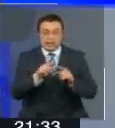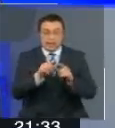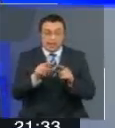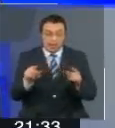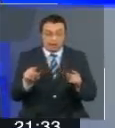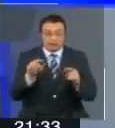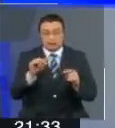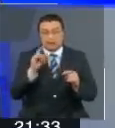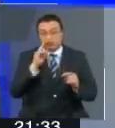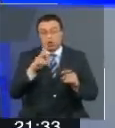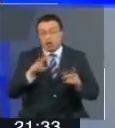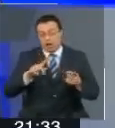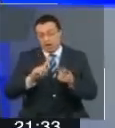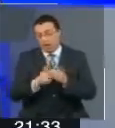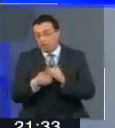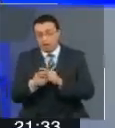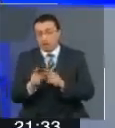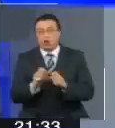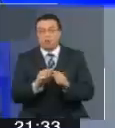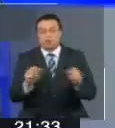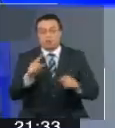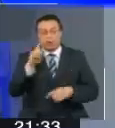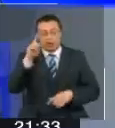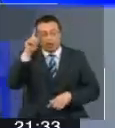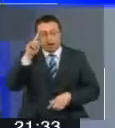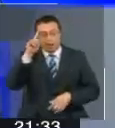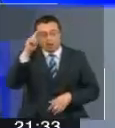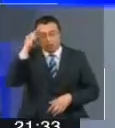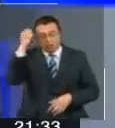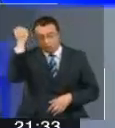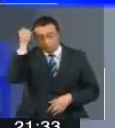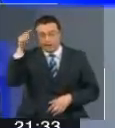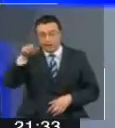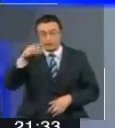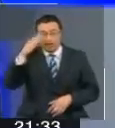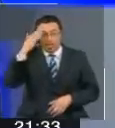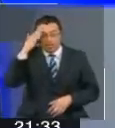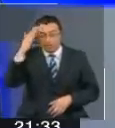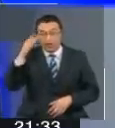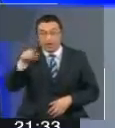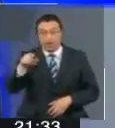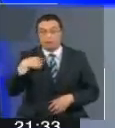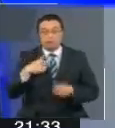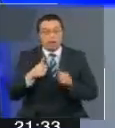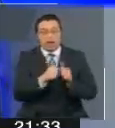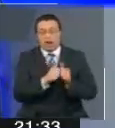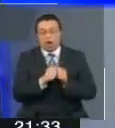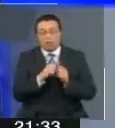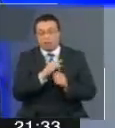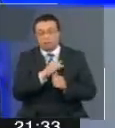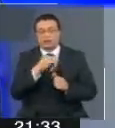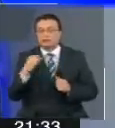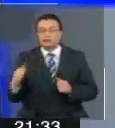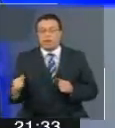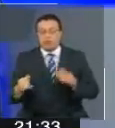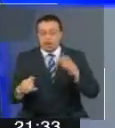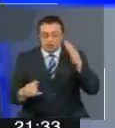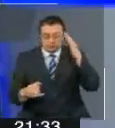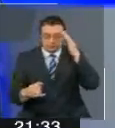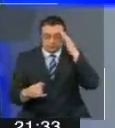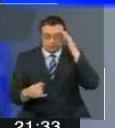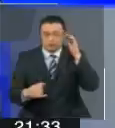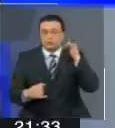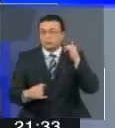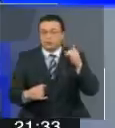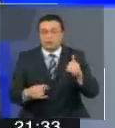ellas inamovibles. Y mis recuerdos de ese día me han acompañado siempre. Ha sido